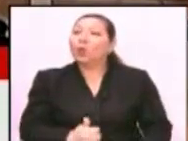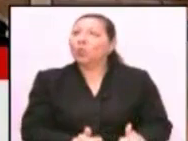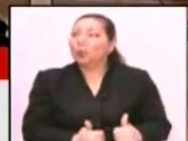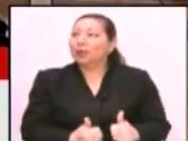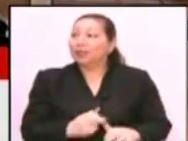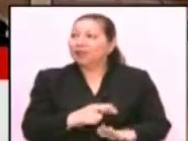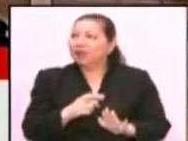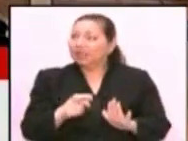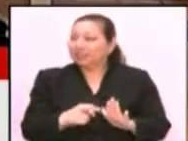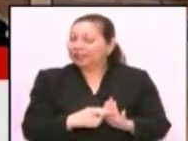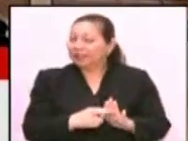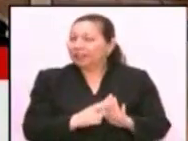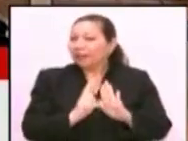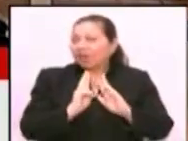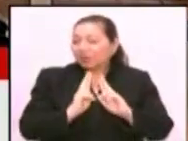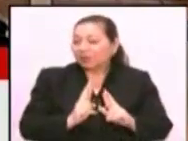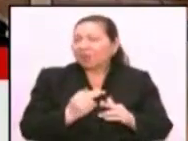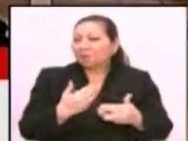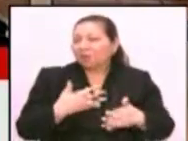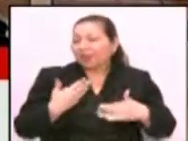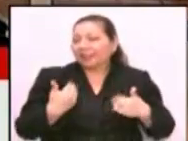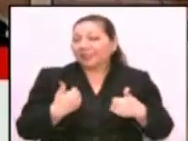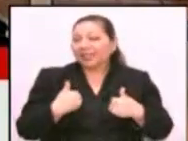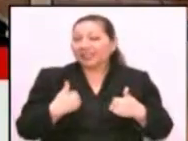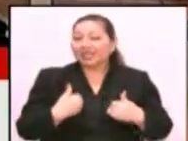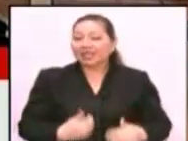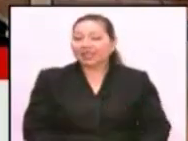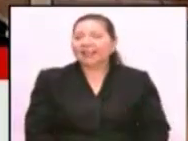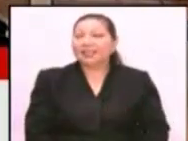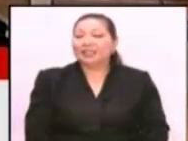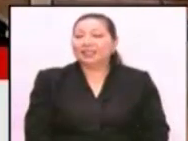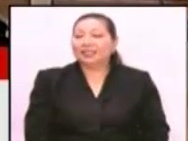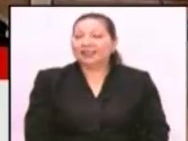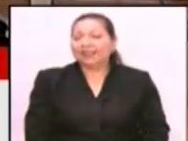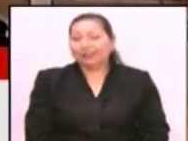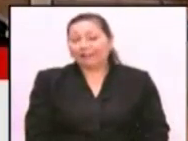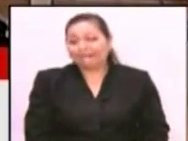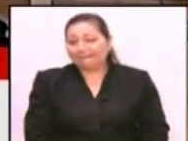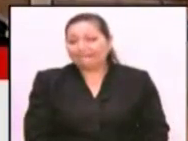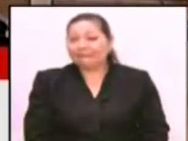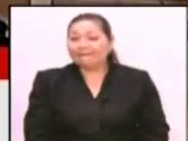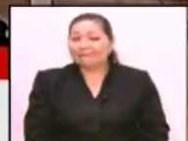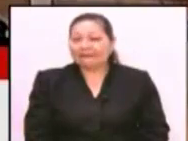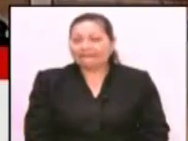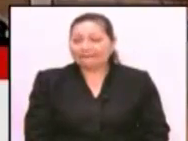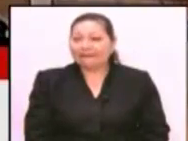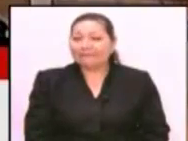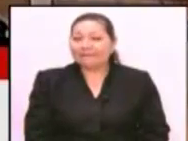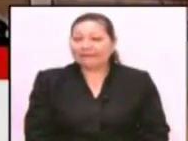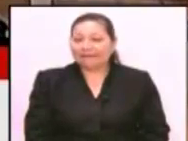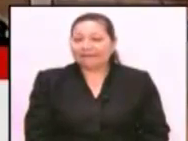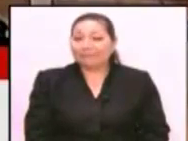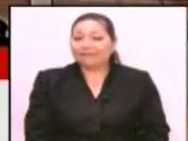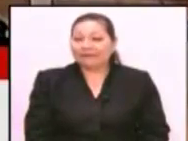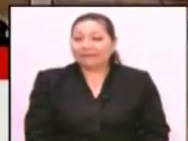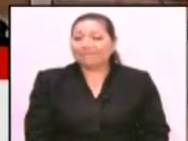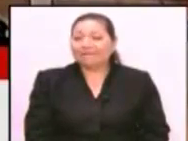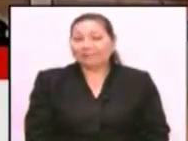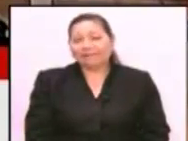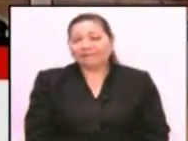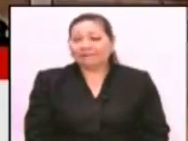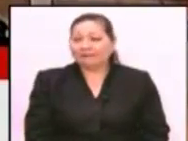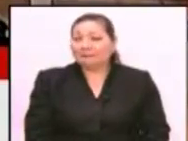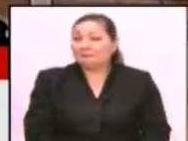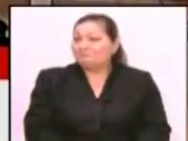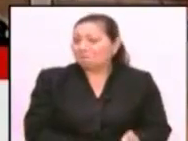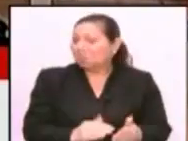es el proyecto, cuáles son los resultados que se esperan tener. Y finalmente, sí, vamos para Cusco, para conocer, porque si algo